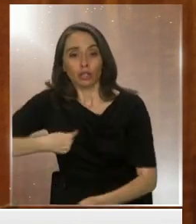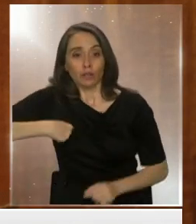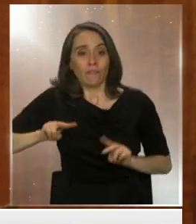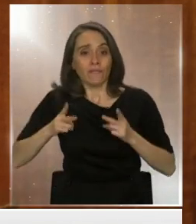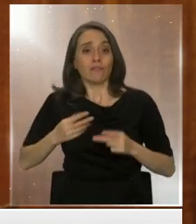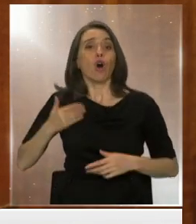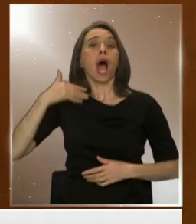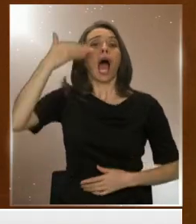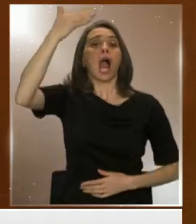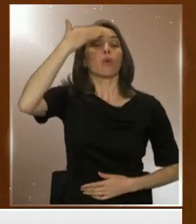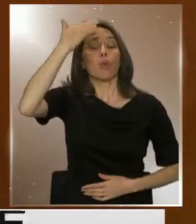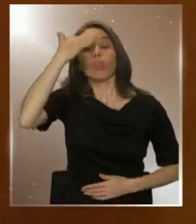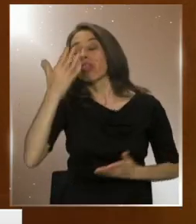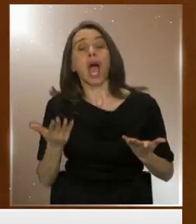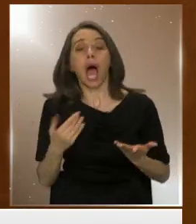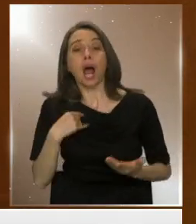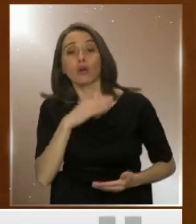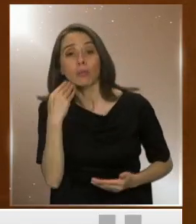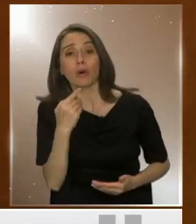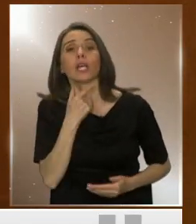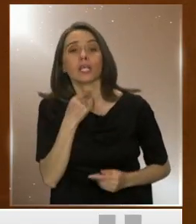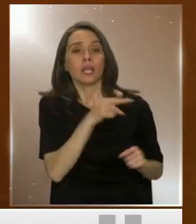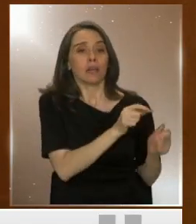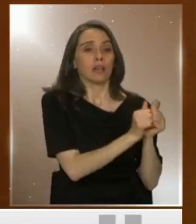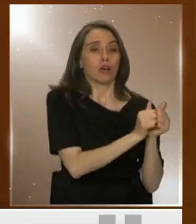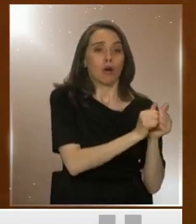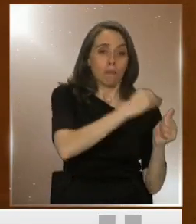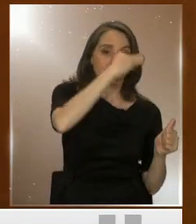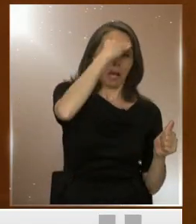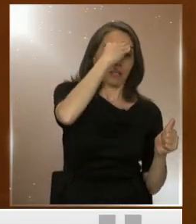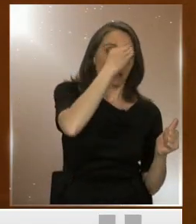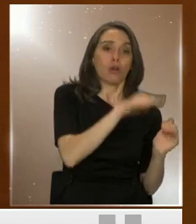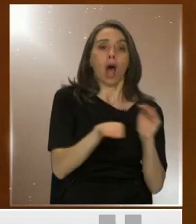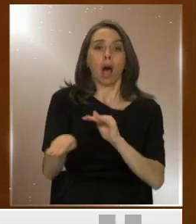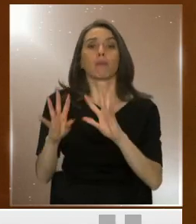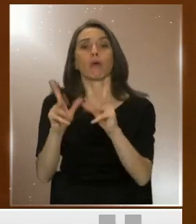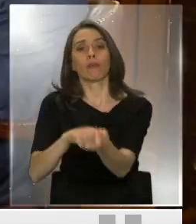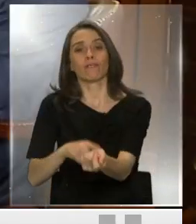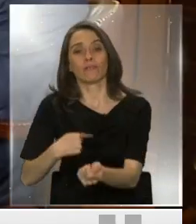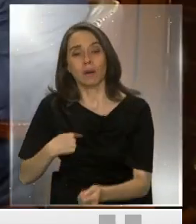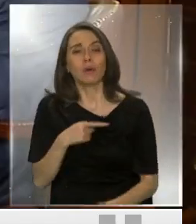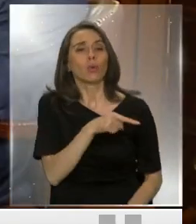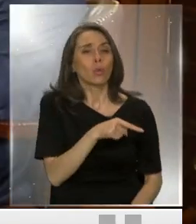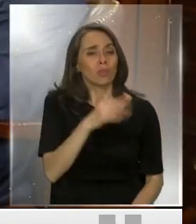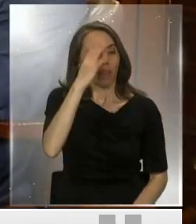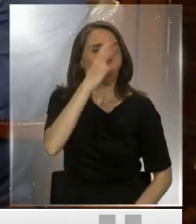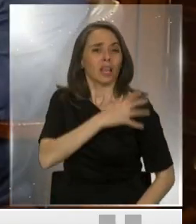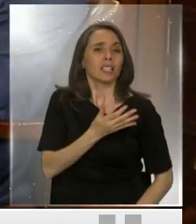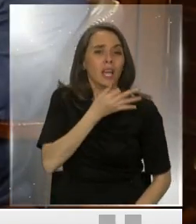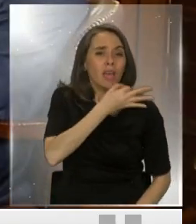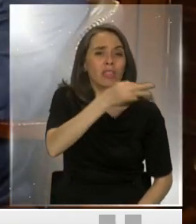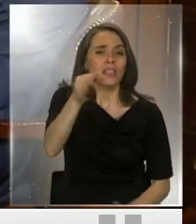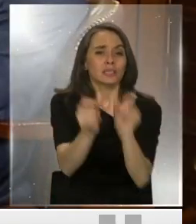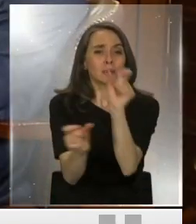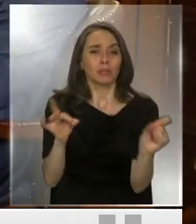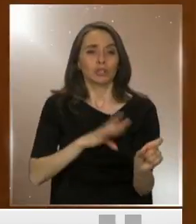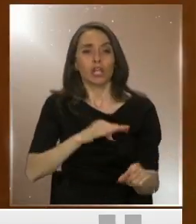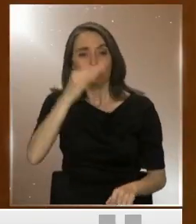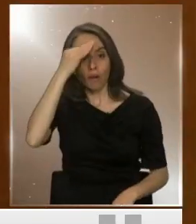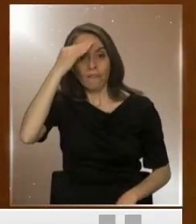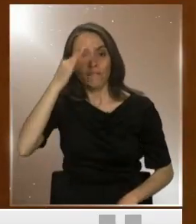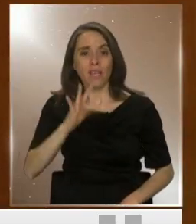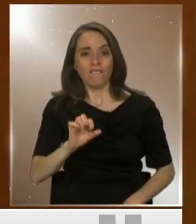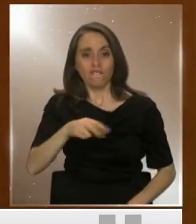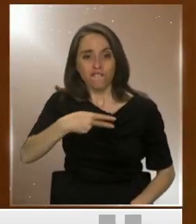si algún día no pasar lo que me da qué mensaje le daría ustedes a los chilenos para que confíen en su fuerza áerea a